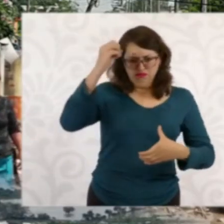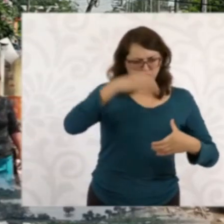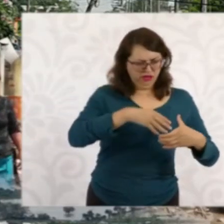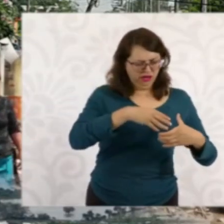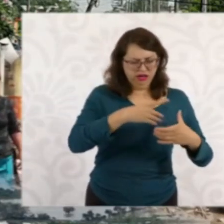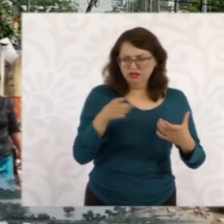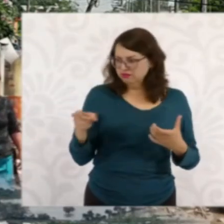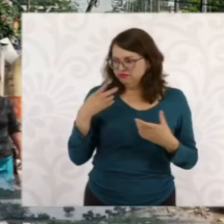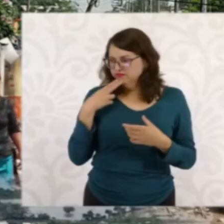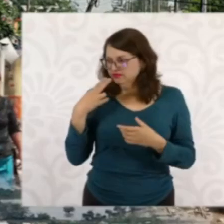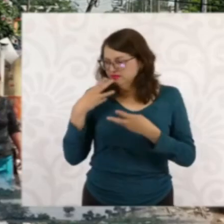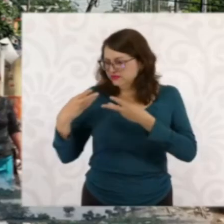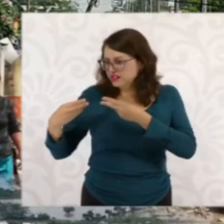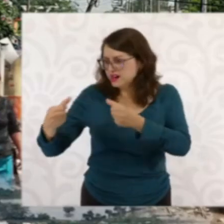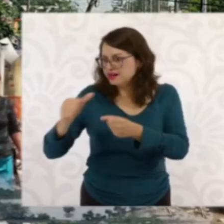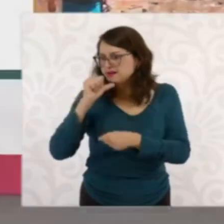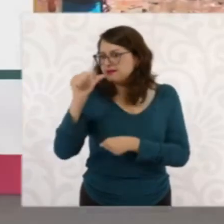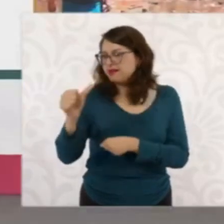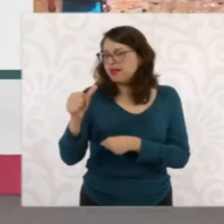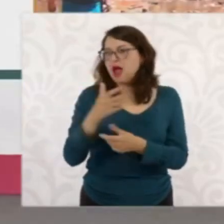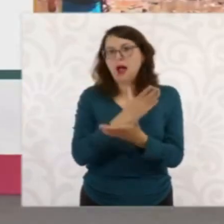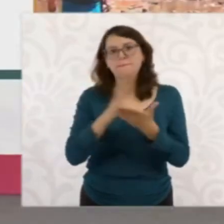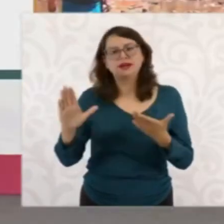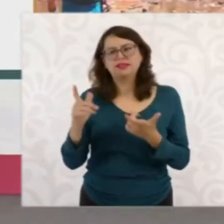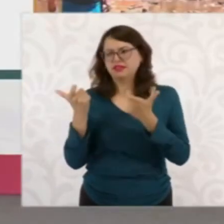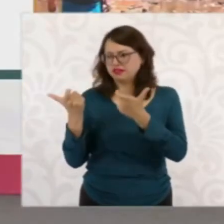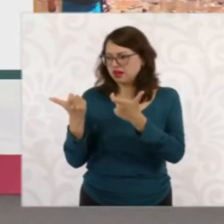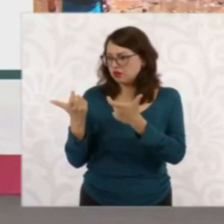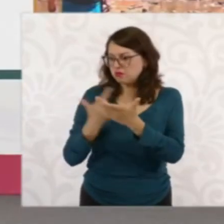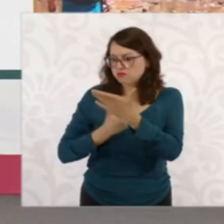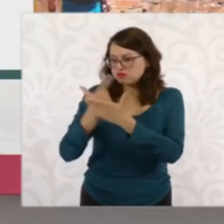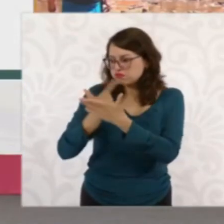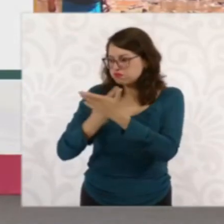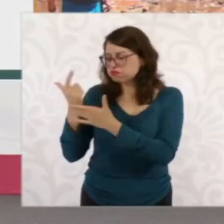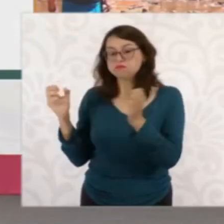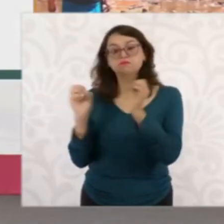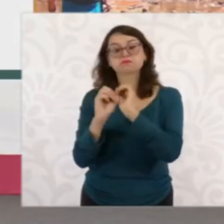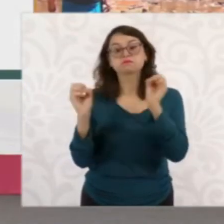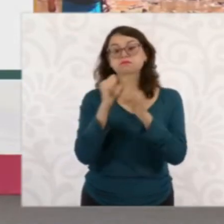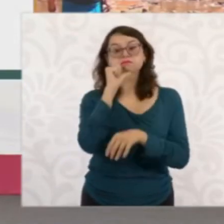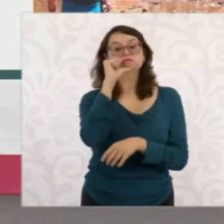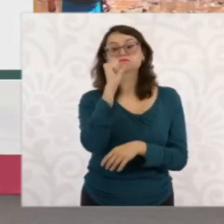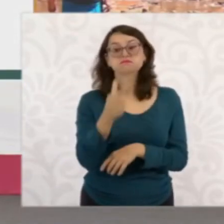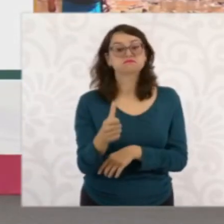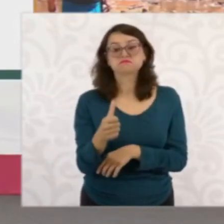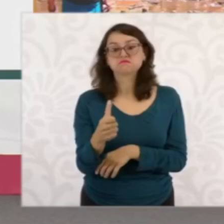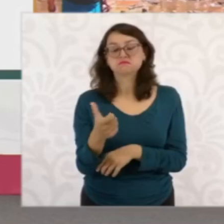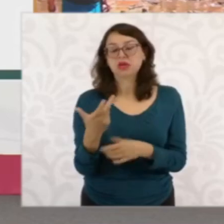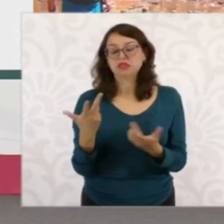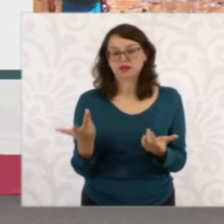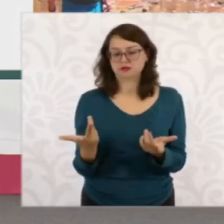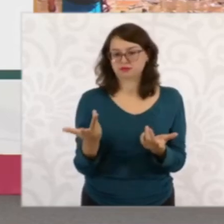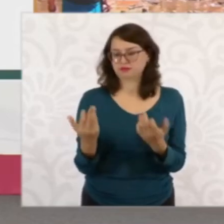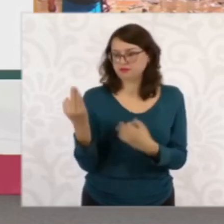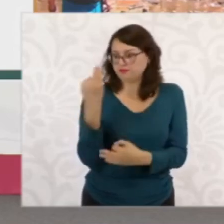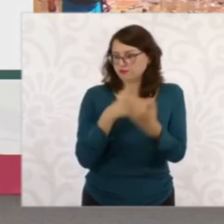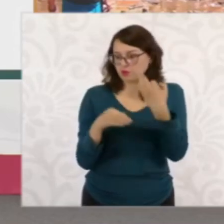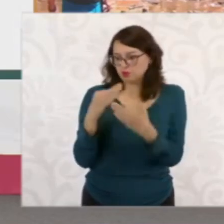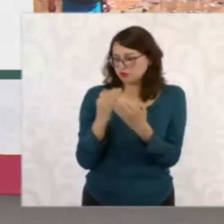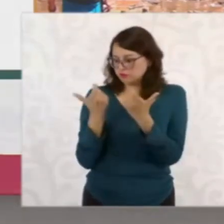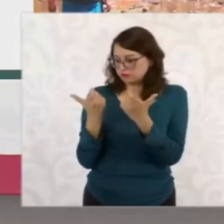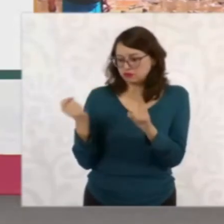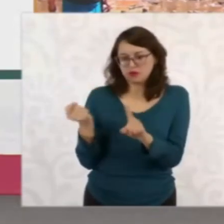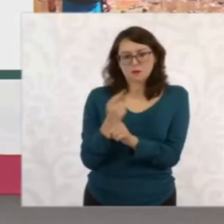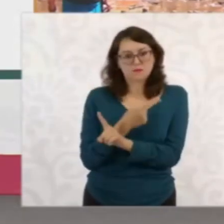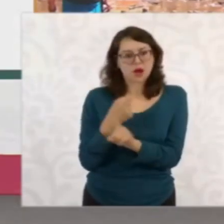adicional a todo lo que no pudo comprobar. Entonces, fue muchísimo dinero y este dinero todo, pues, todo, obviamente todos se recuerdan,